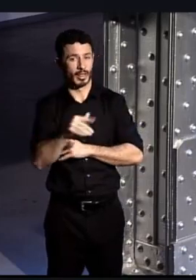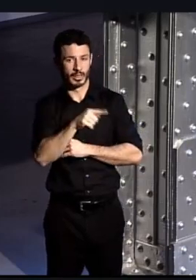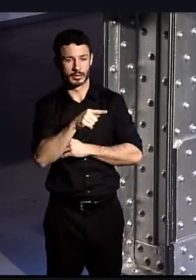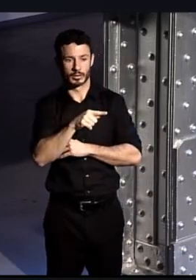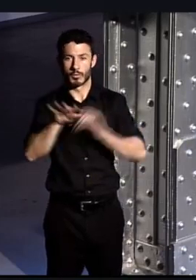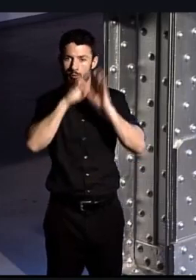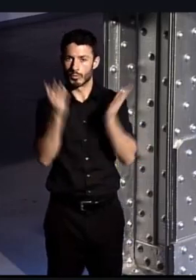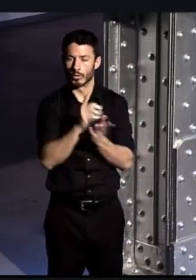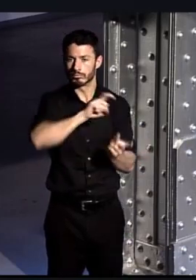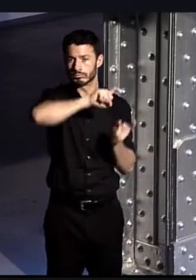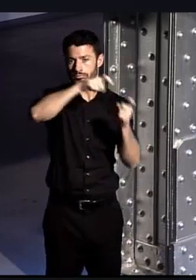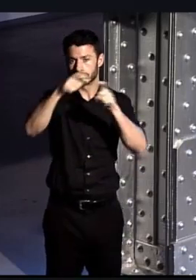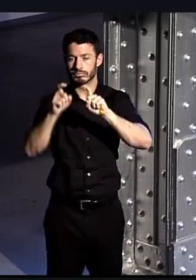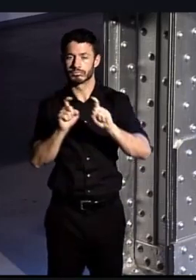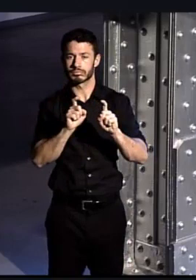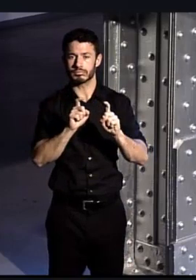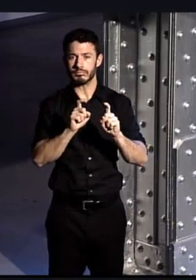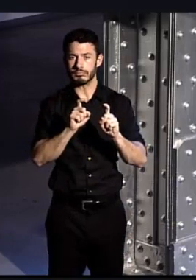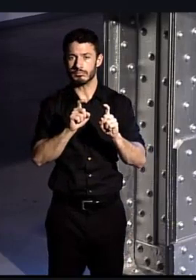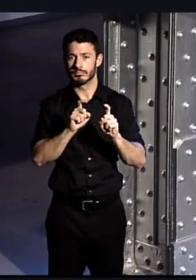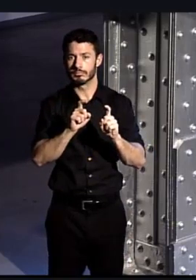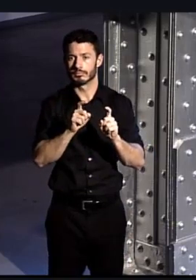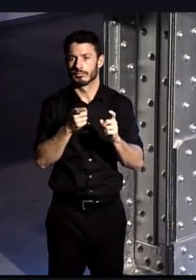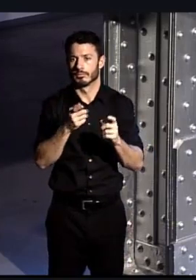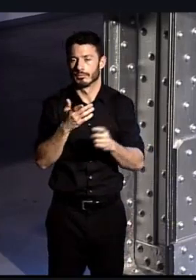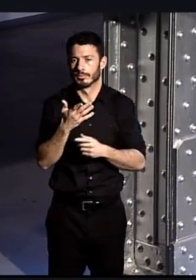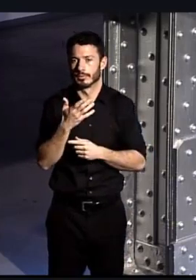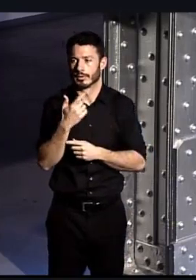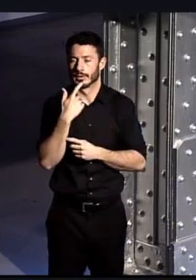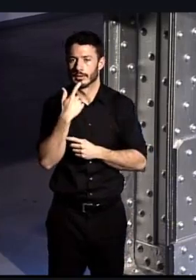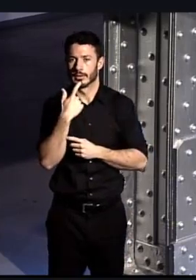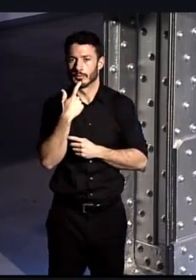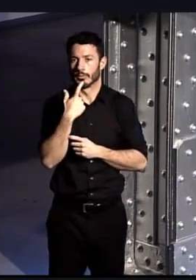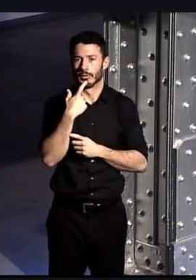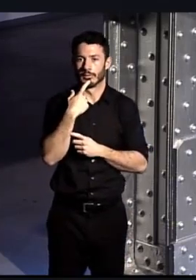todo el mundo, por varias de las, ¿cómo se dice?, donde están los